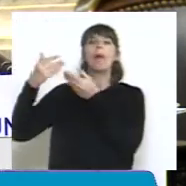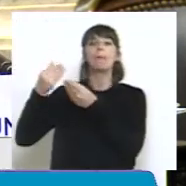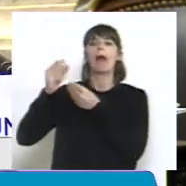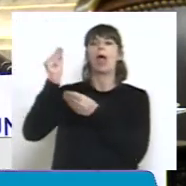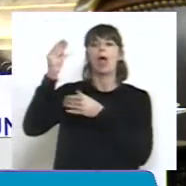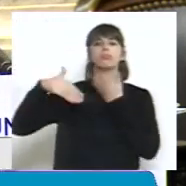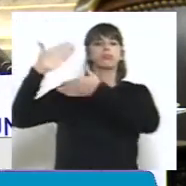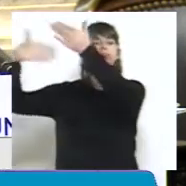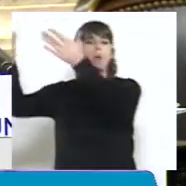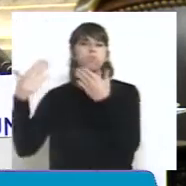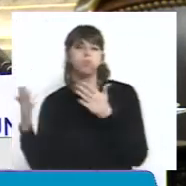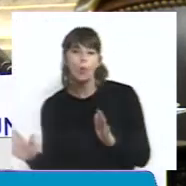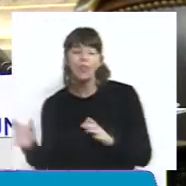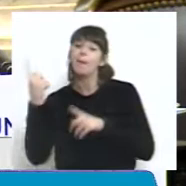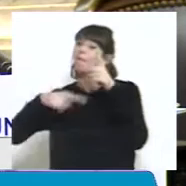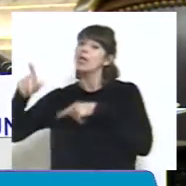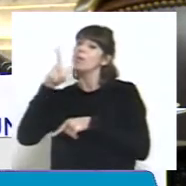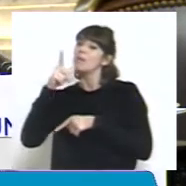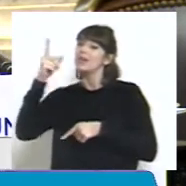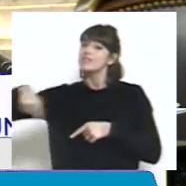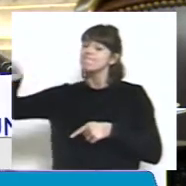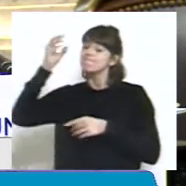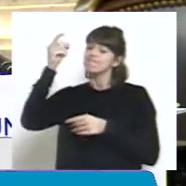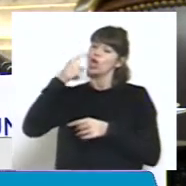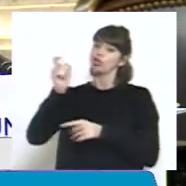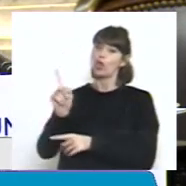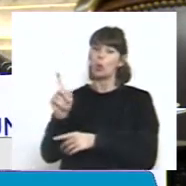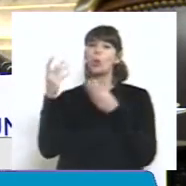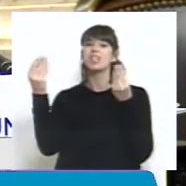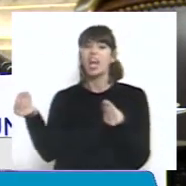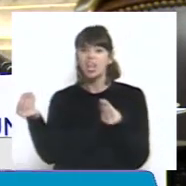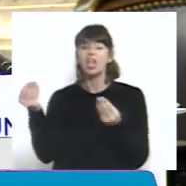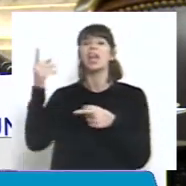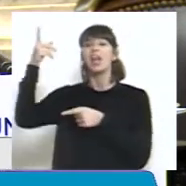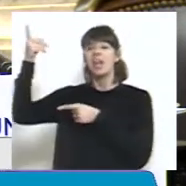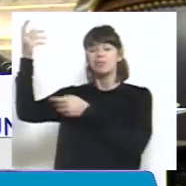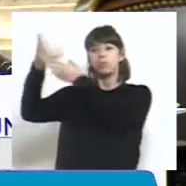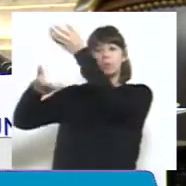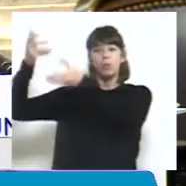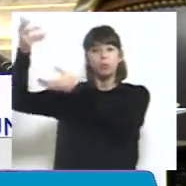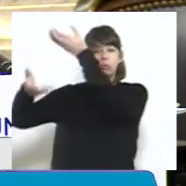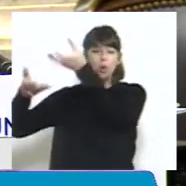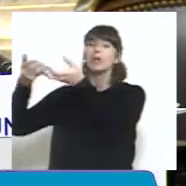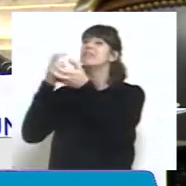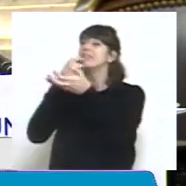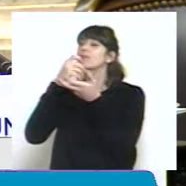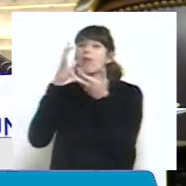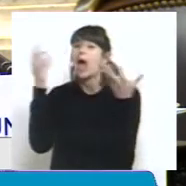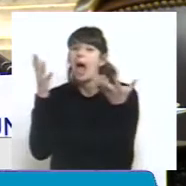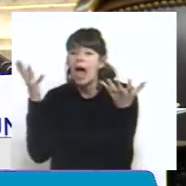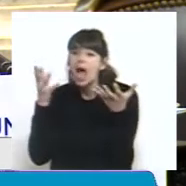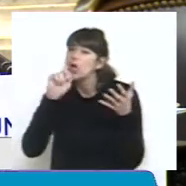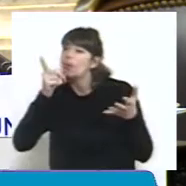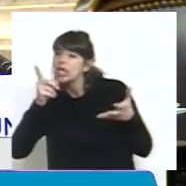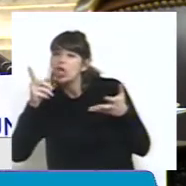desarrollo. Lo que no tuvieron en cuenta es que, como siempre pasa, esos capitales golondrina, ante el menor atisbo